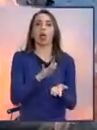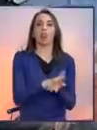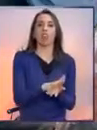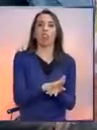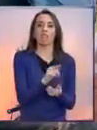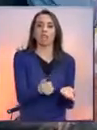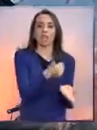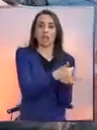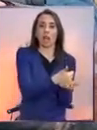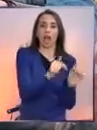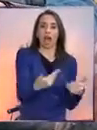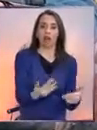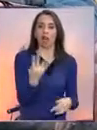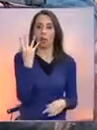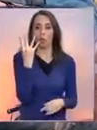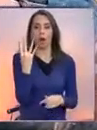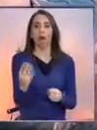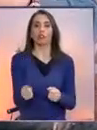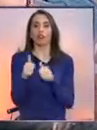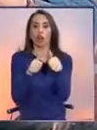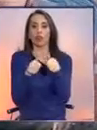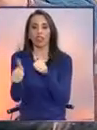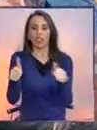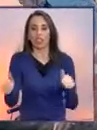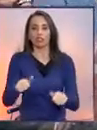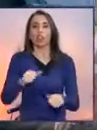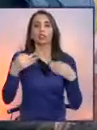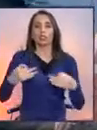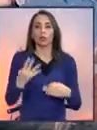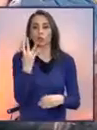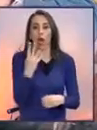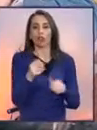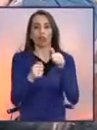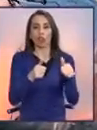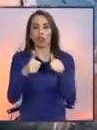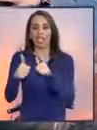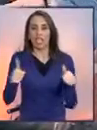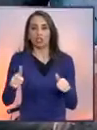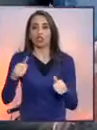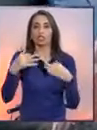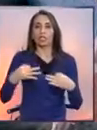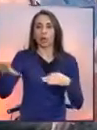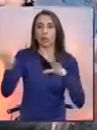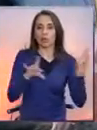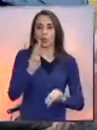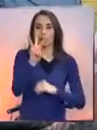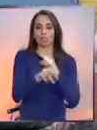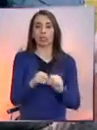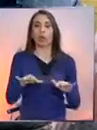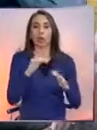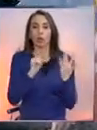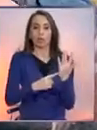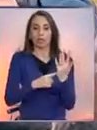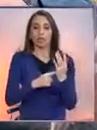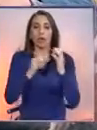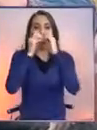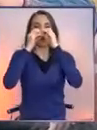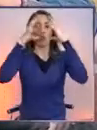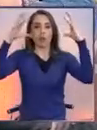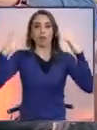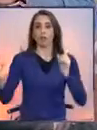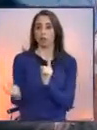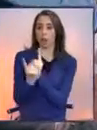administración. Hemos tenido 4 directores de seguridad. 4 directores de seguridad en tan solo 3 años. Tenemos que ocupar las tecnologías, los globos. Me junté con el